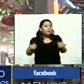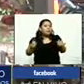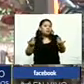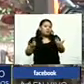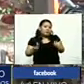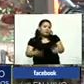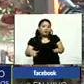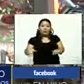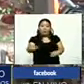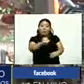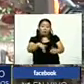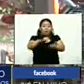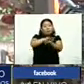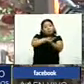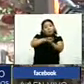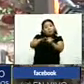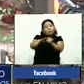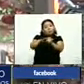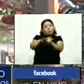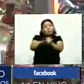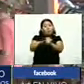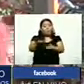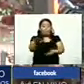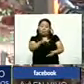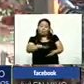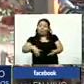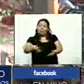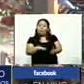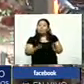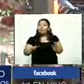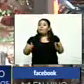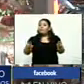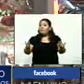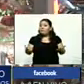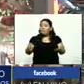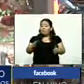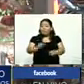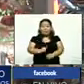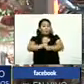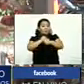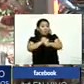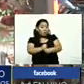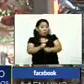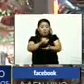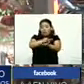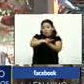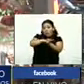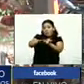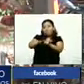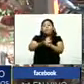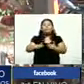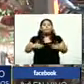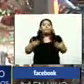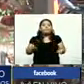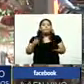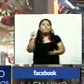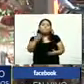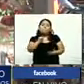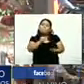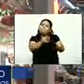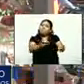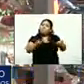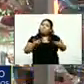vamos a estar en un lugar más aseado, un lugar más seguro, más aseado y sí nos